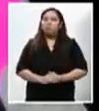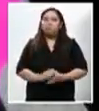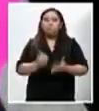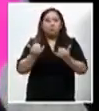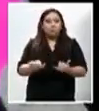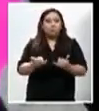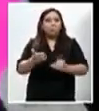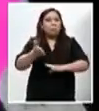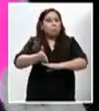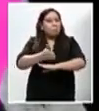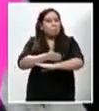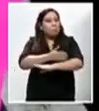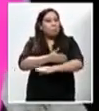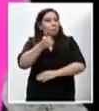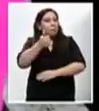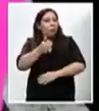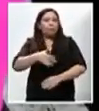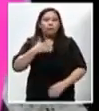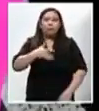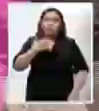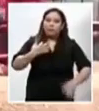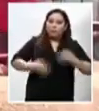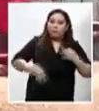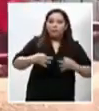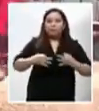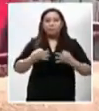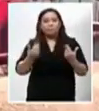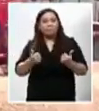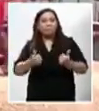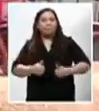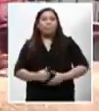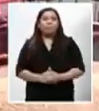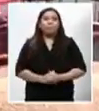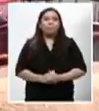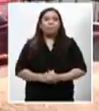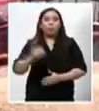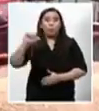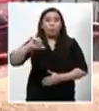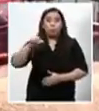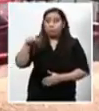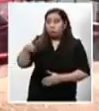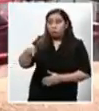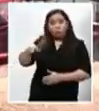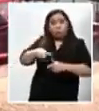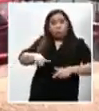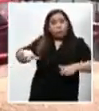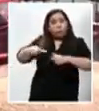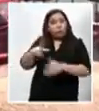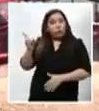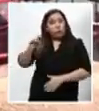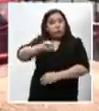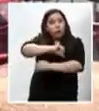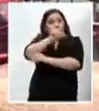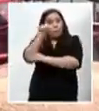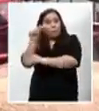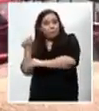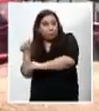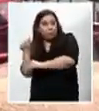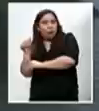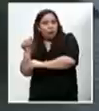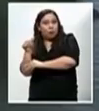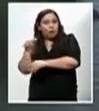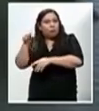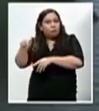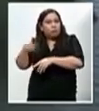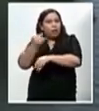marcha segura, y eso nos alegra. Hoy desde Amapala, desde Isla Conejo, desde